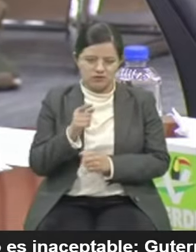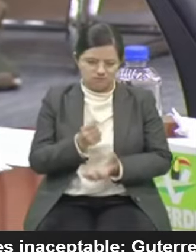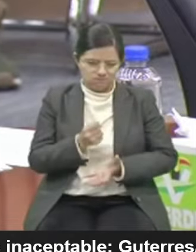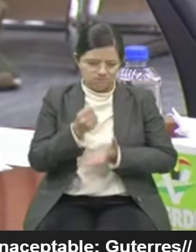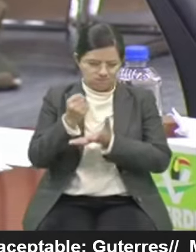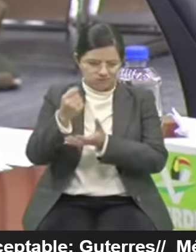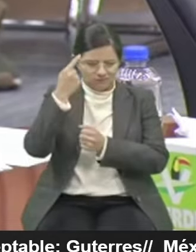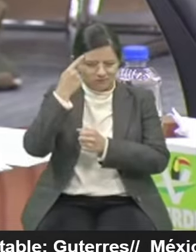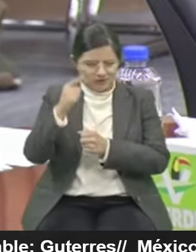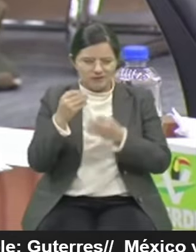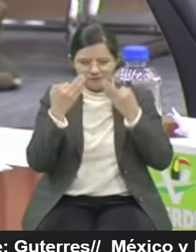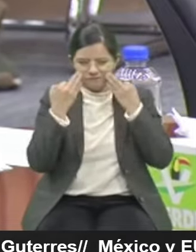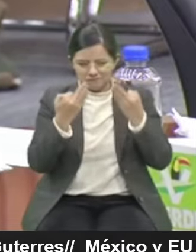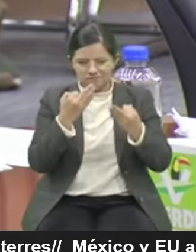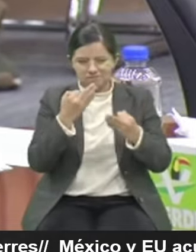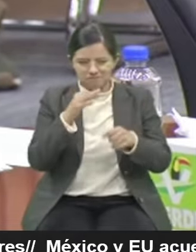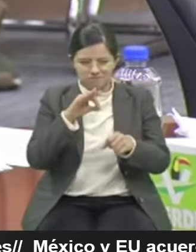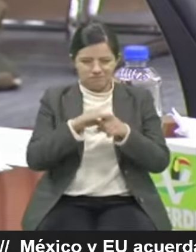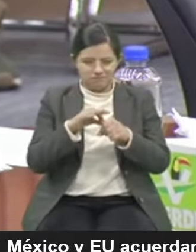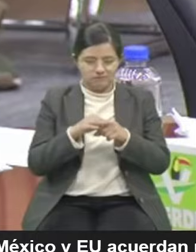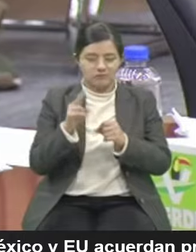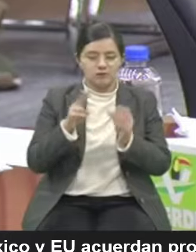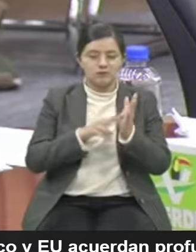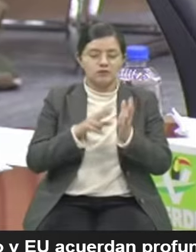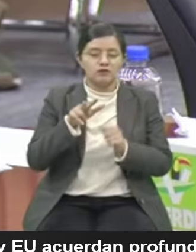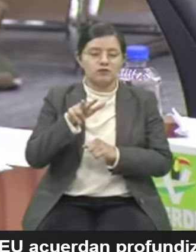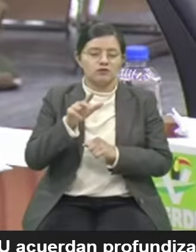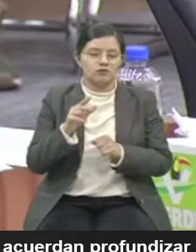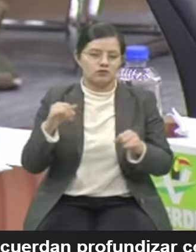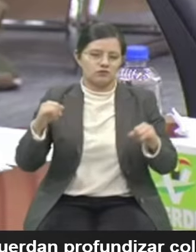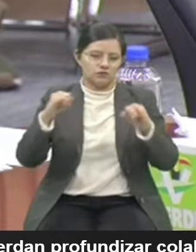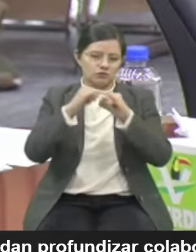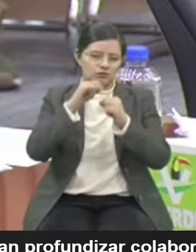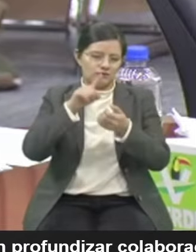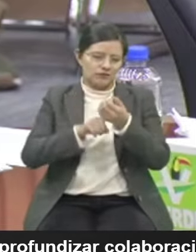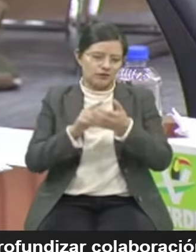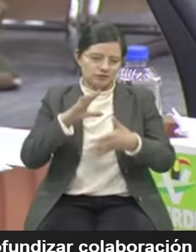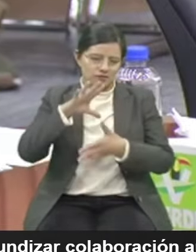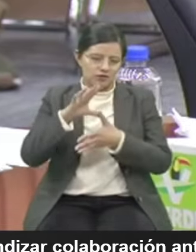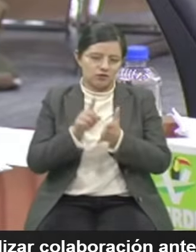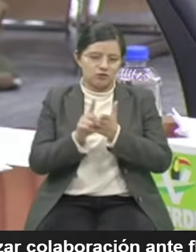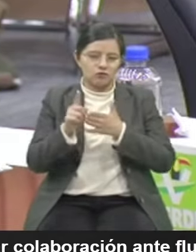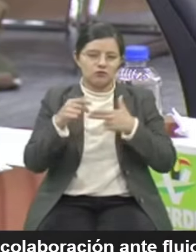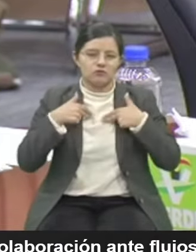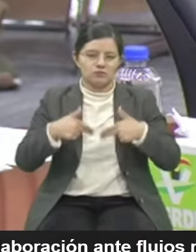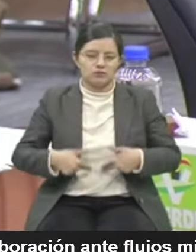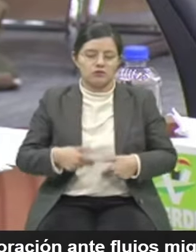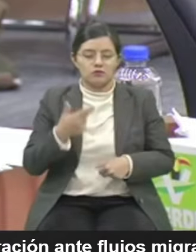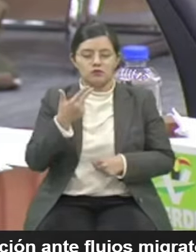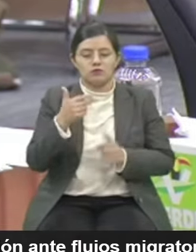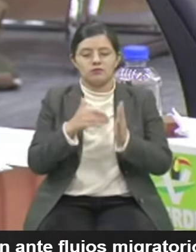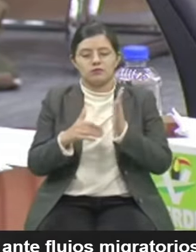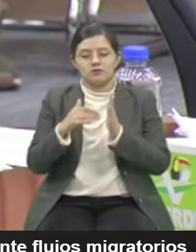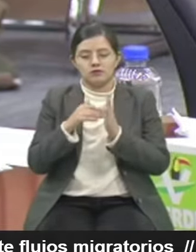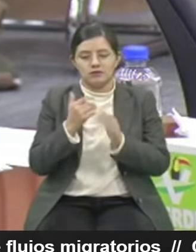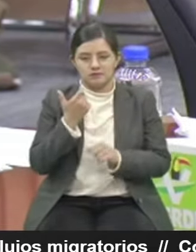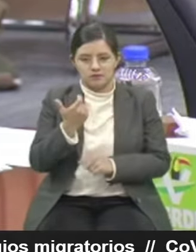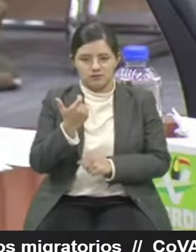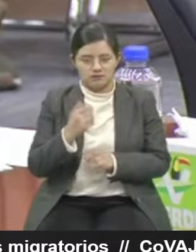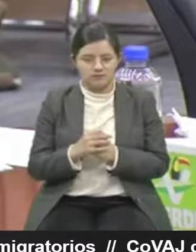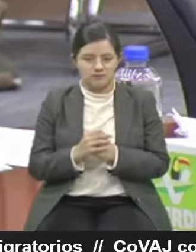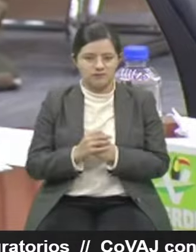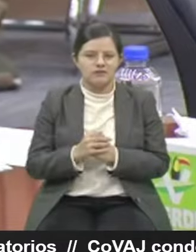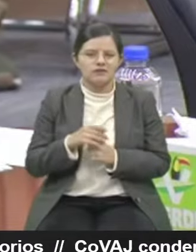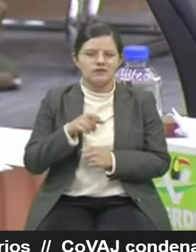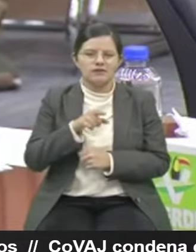para la observación electoral 2018 instituto interamericano de Derechos Humanos 8 millones de pesos operación